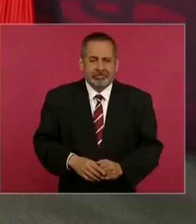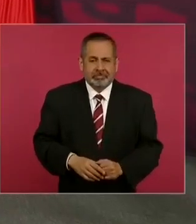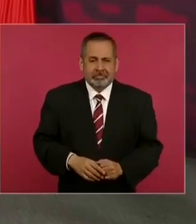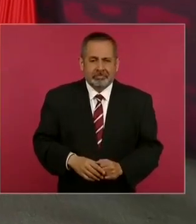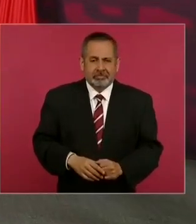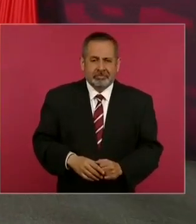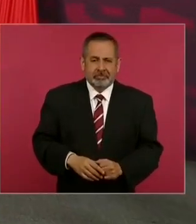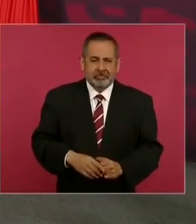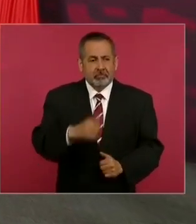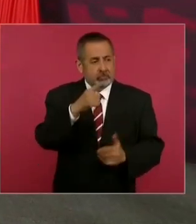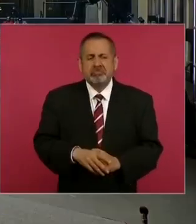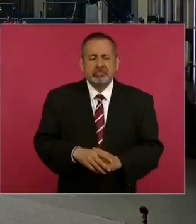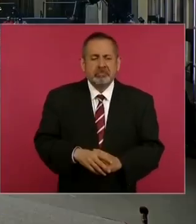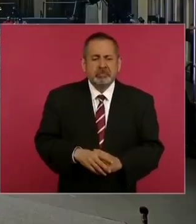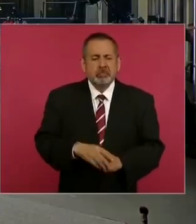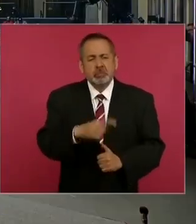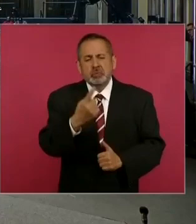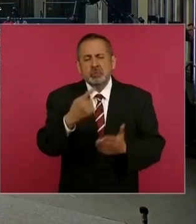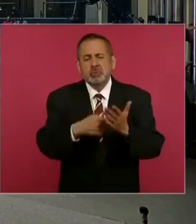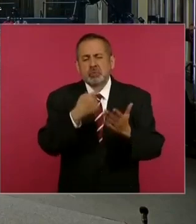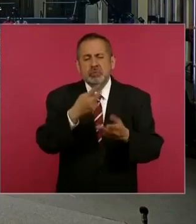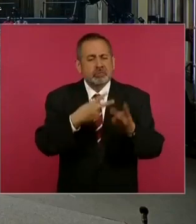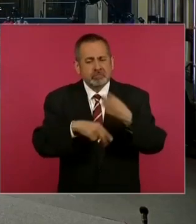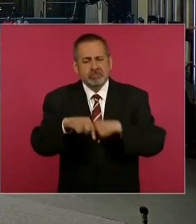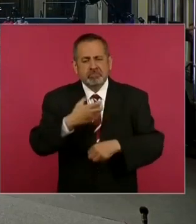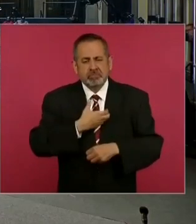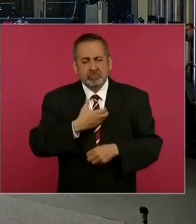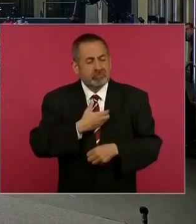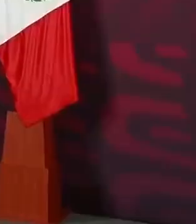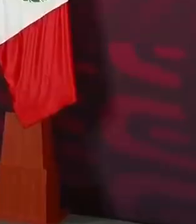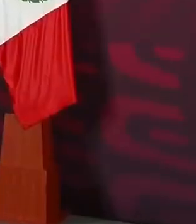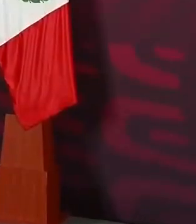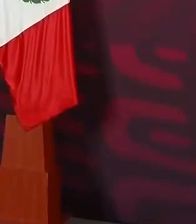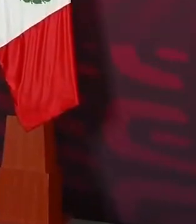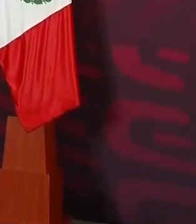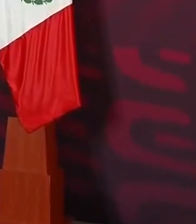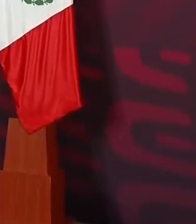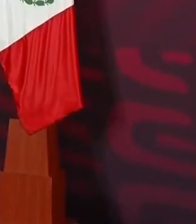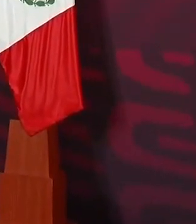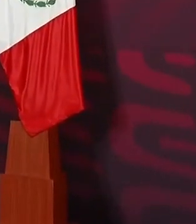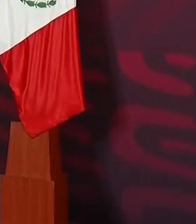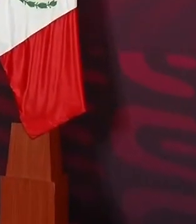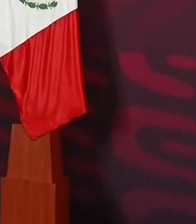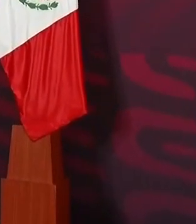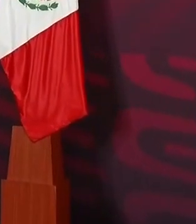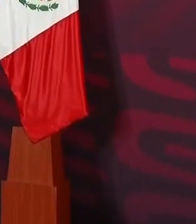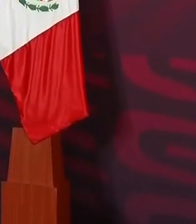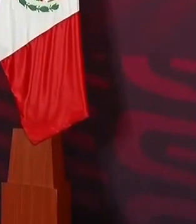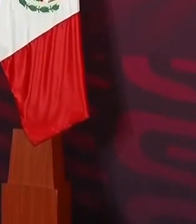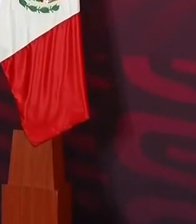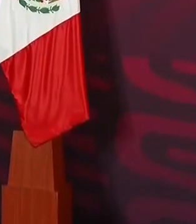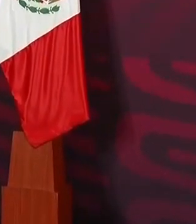vez hasta llenaron el Zócalo, nada más una vez, pero ya no tienen mucha base social.